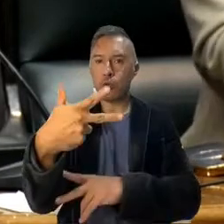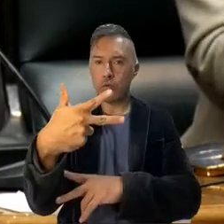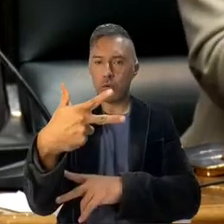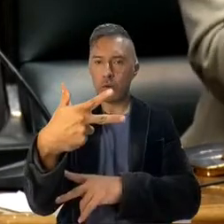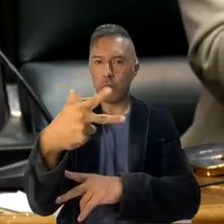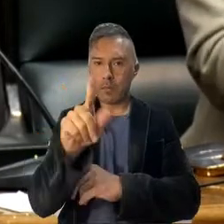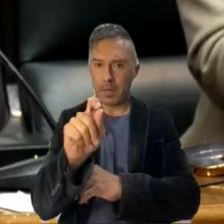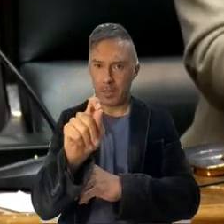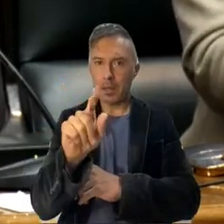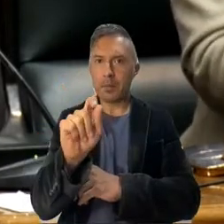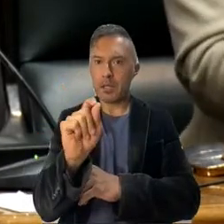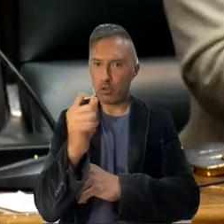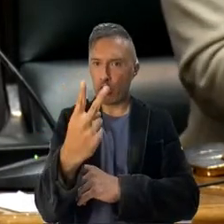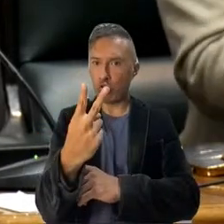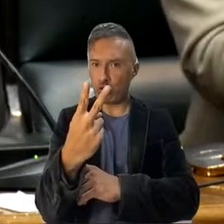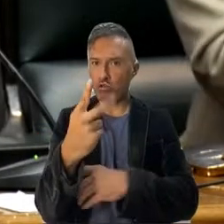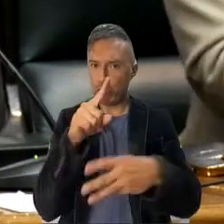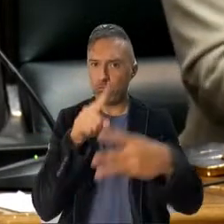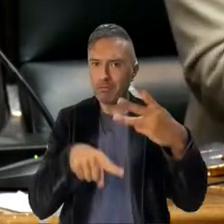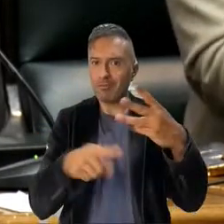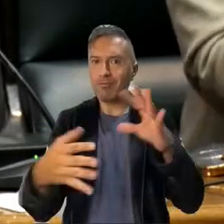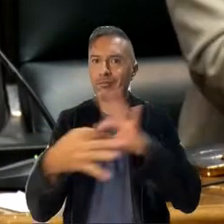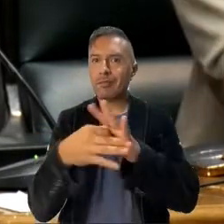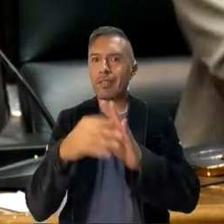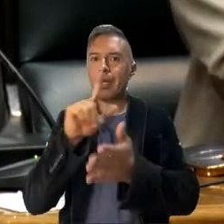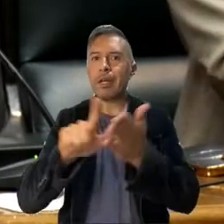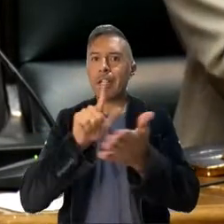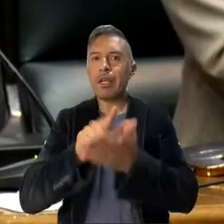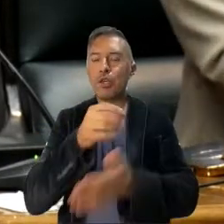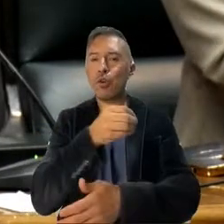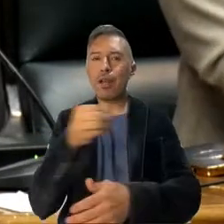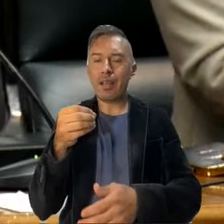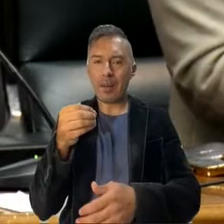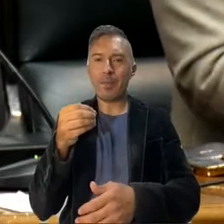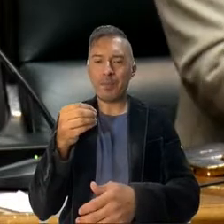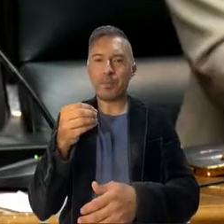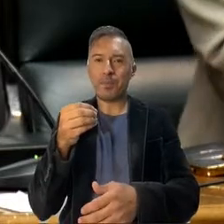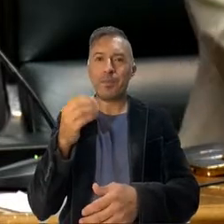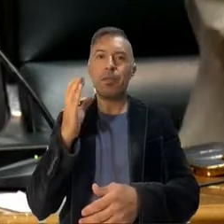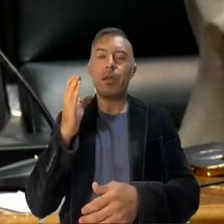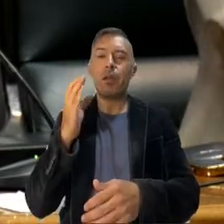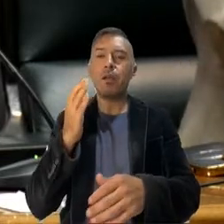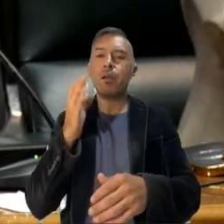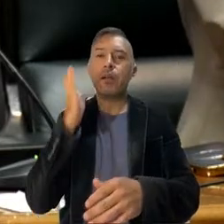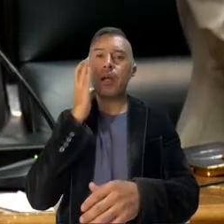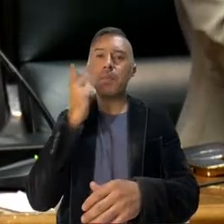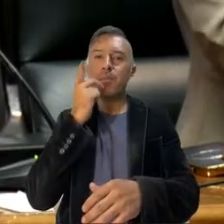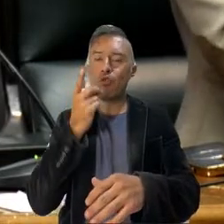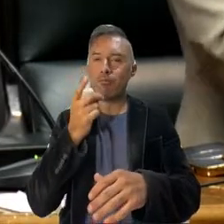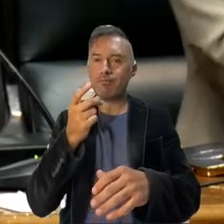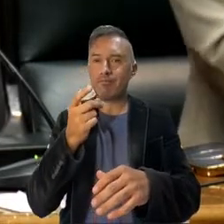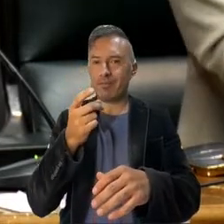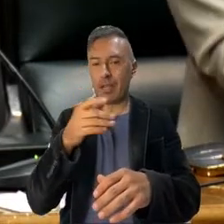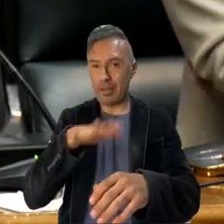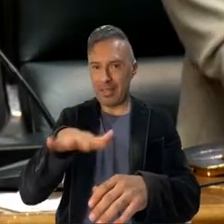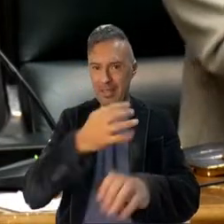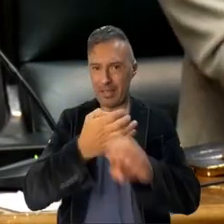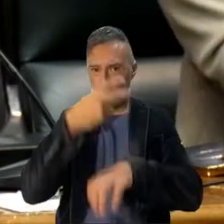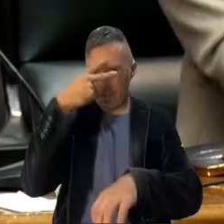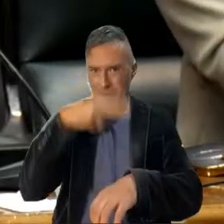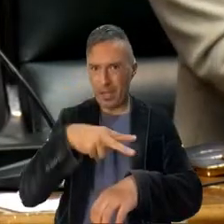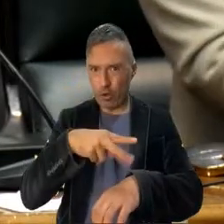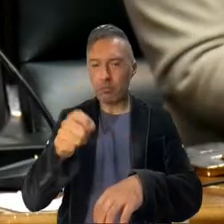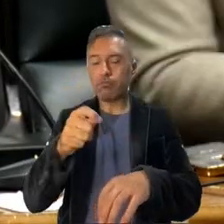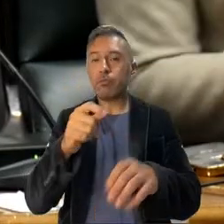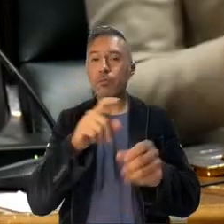20 y 22 de la Ley Orgánica del Poder Legislativo del Estado Libre y Soberano de México, adecúe el turno de comisiones para